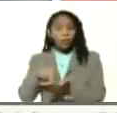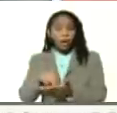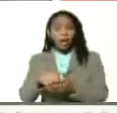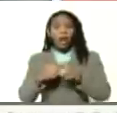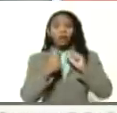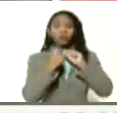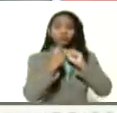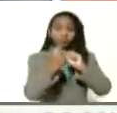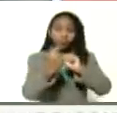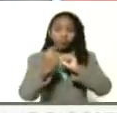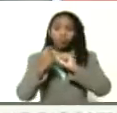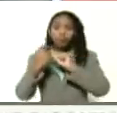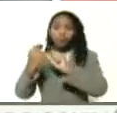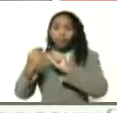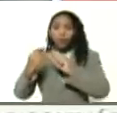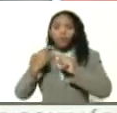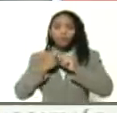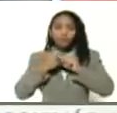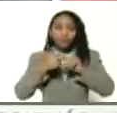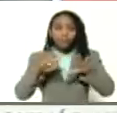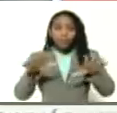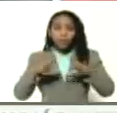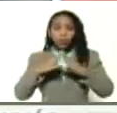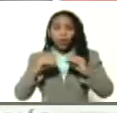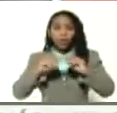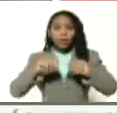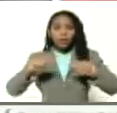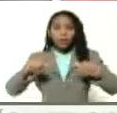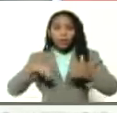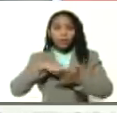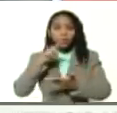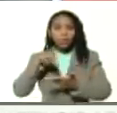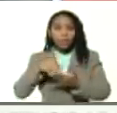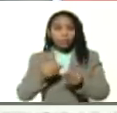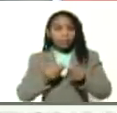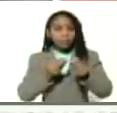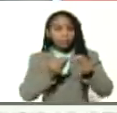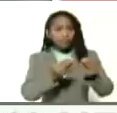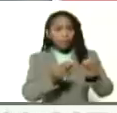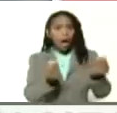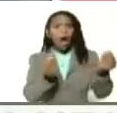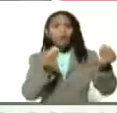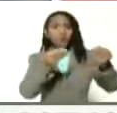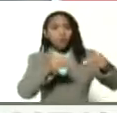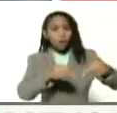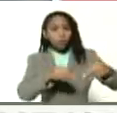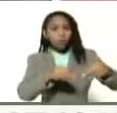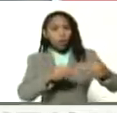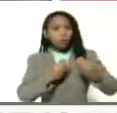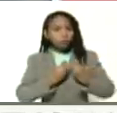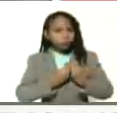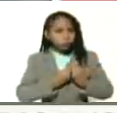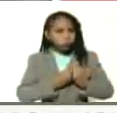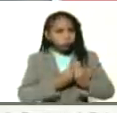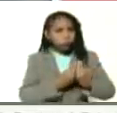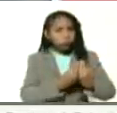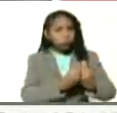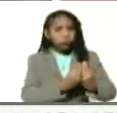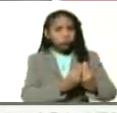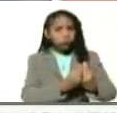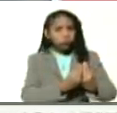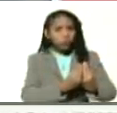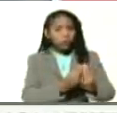diálogo desplegado en todo el territorio nacional, se dio un acuerdo de acompañamiento y